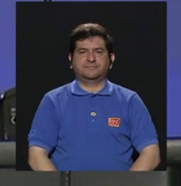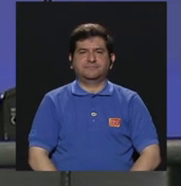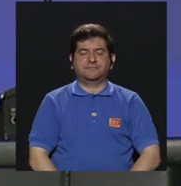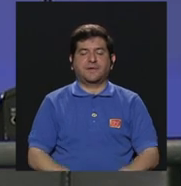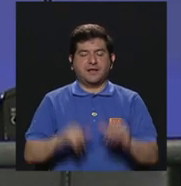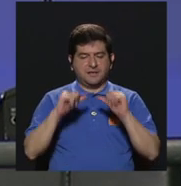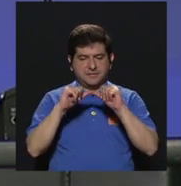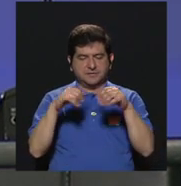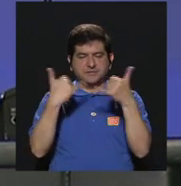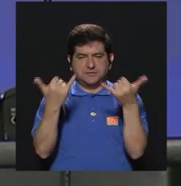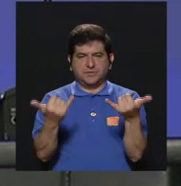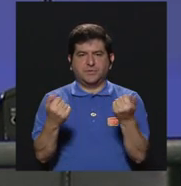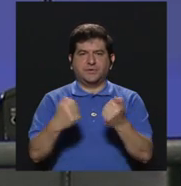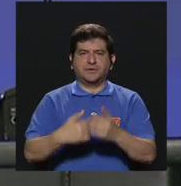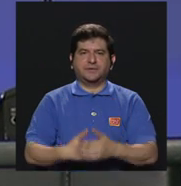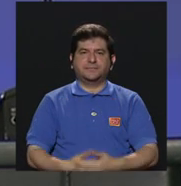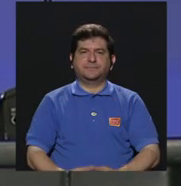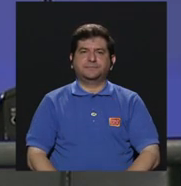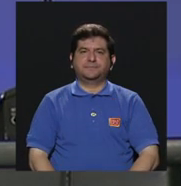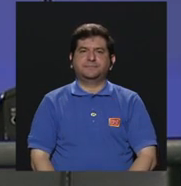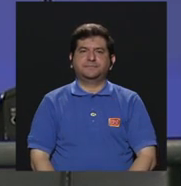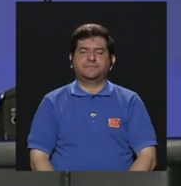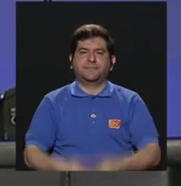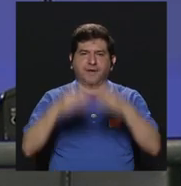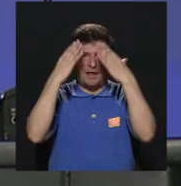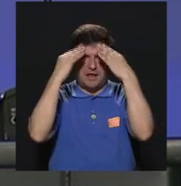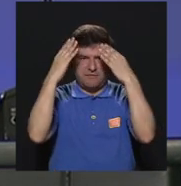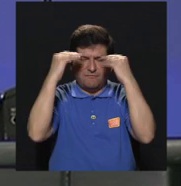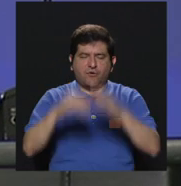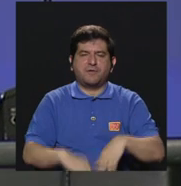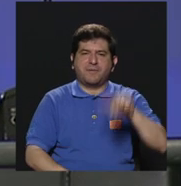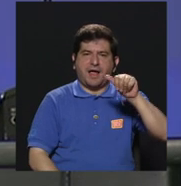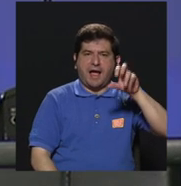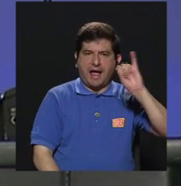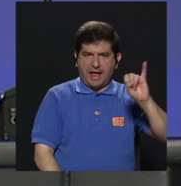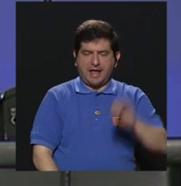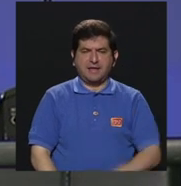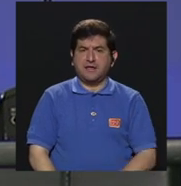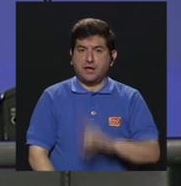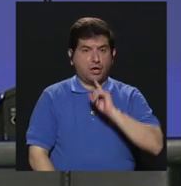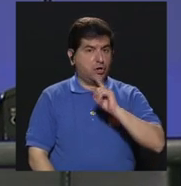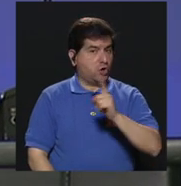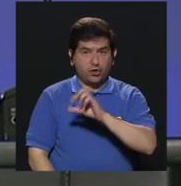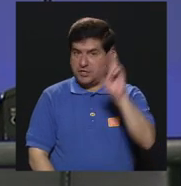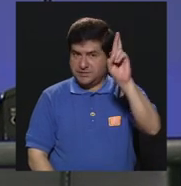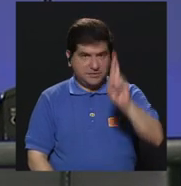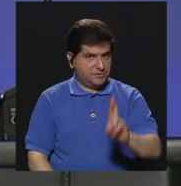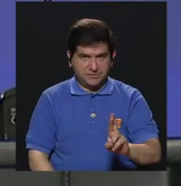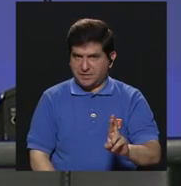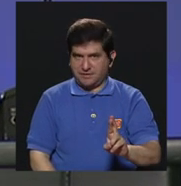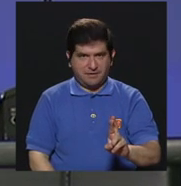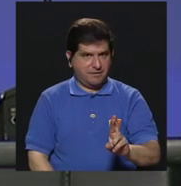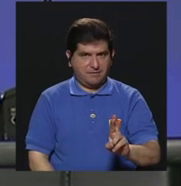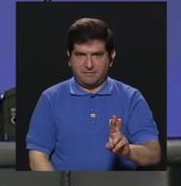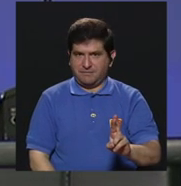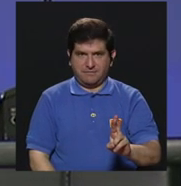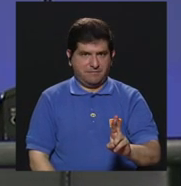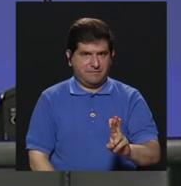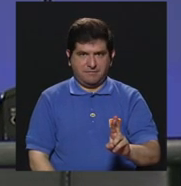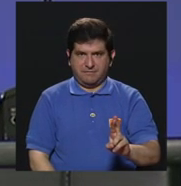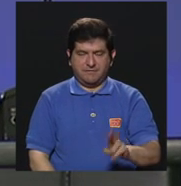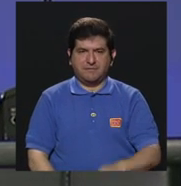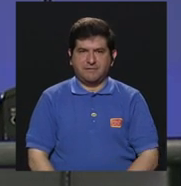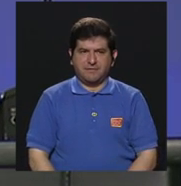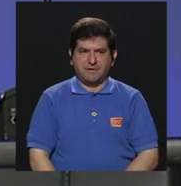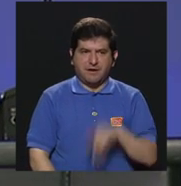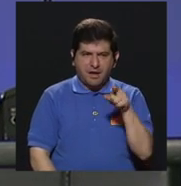Y continúo. El informe de Amnistía Internacional no menciona a Costa Rica, lo